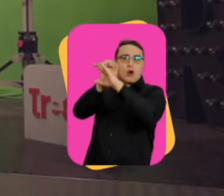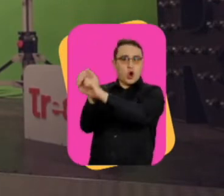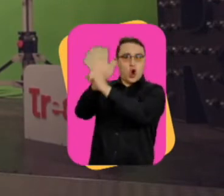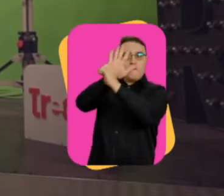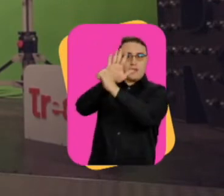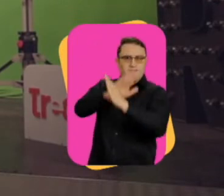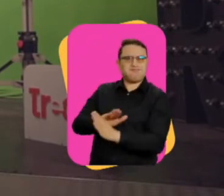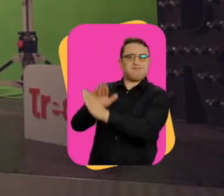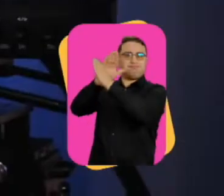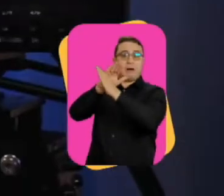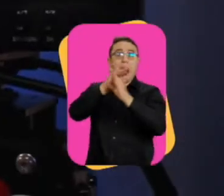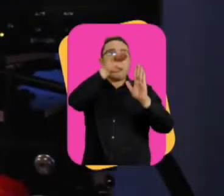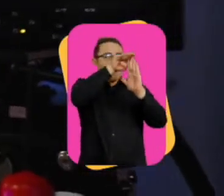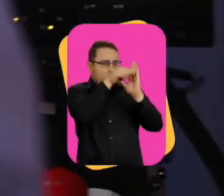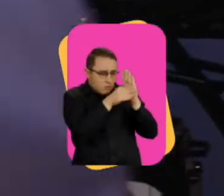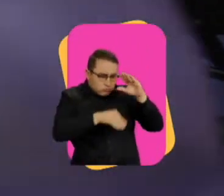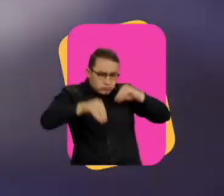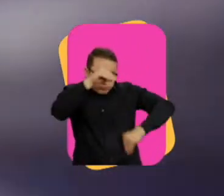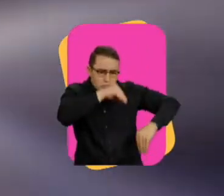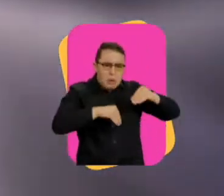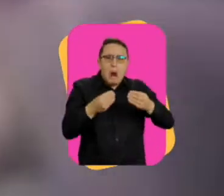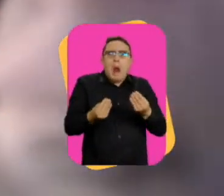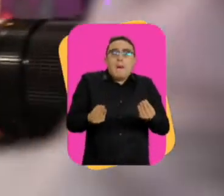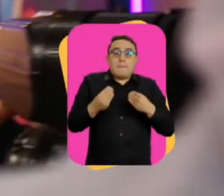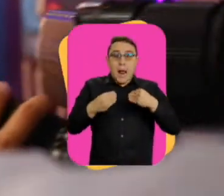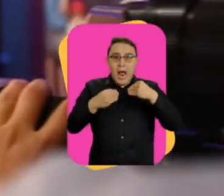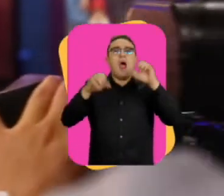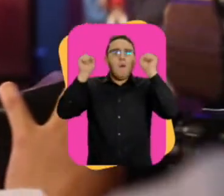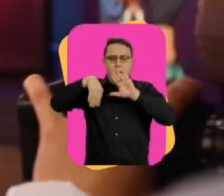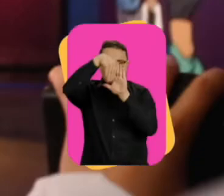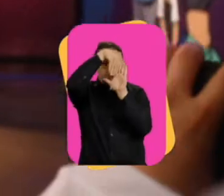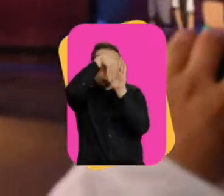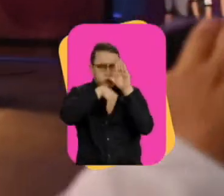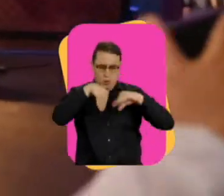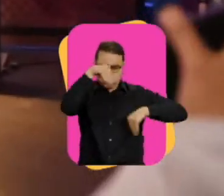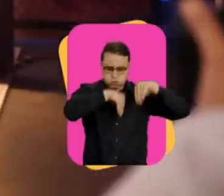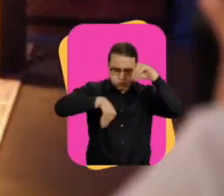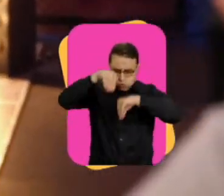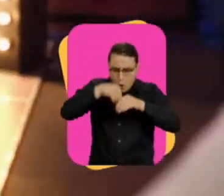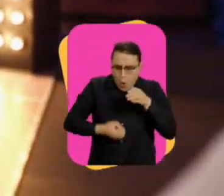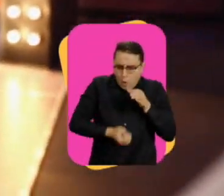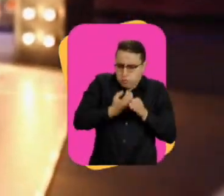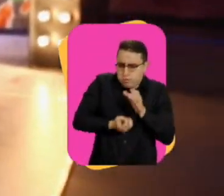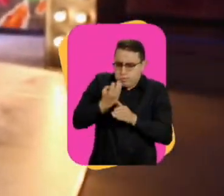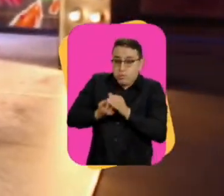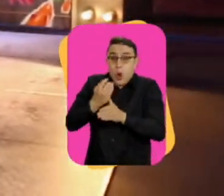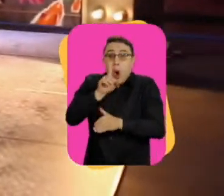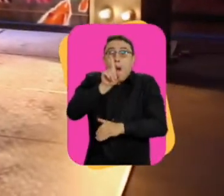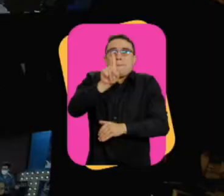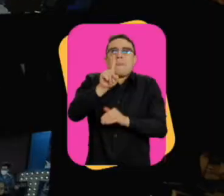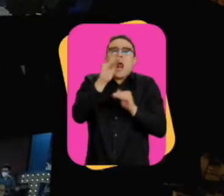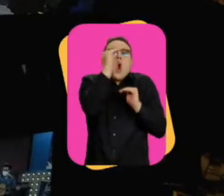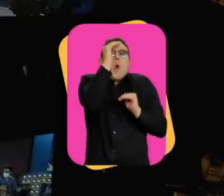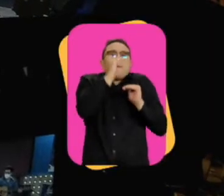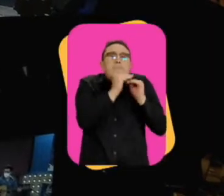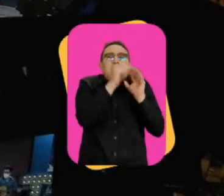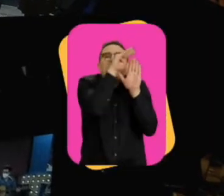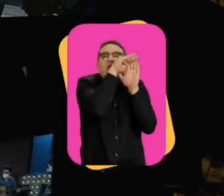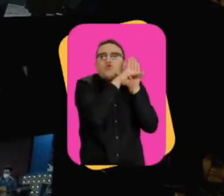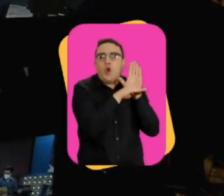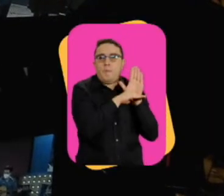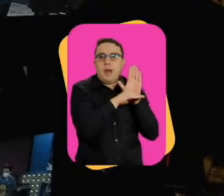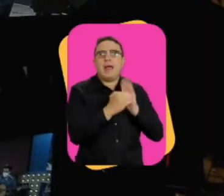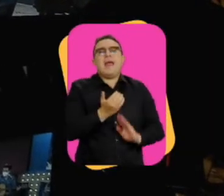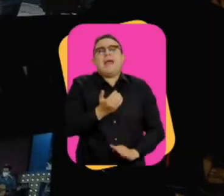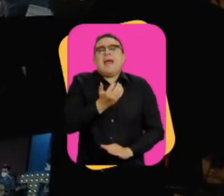donde pudiésemos desarrollar la producción de los contenidos teniendo en cuenta unos mínimos básicos, como